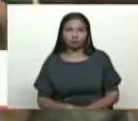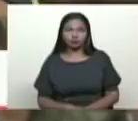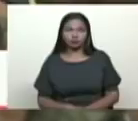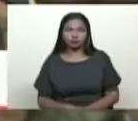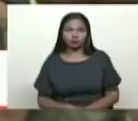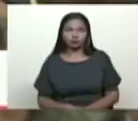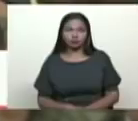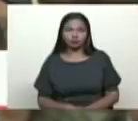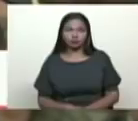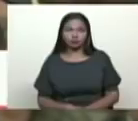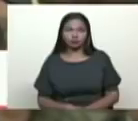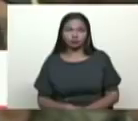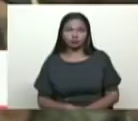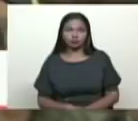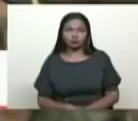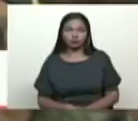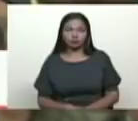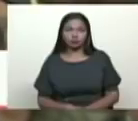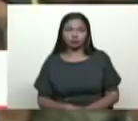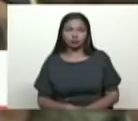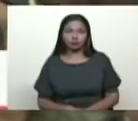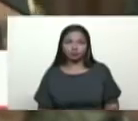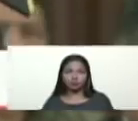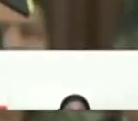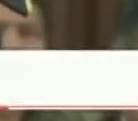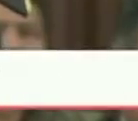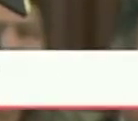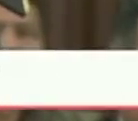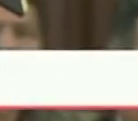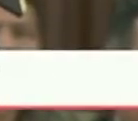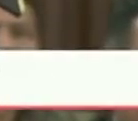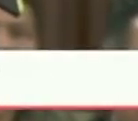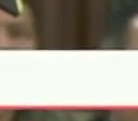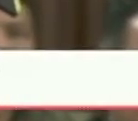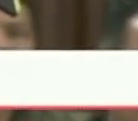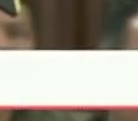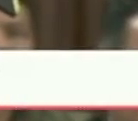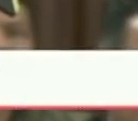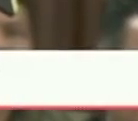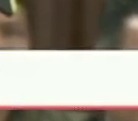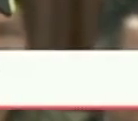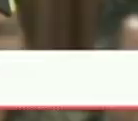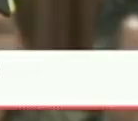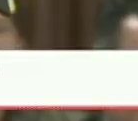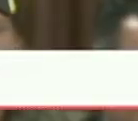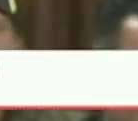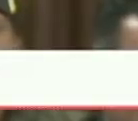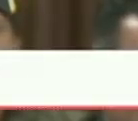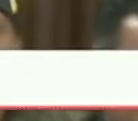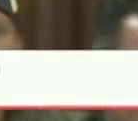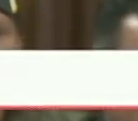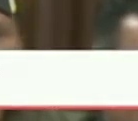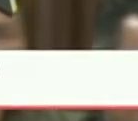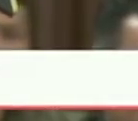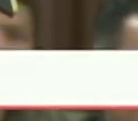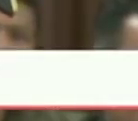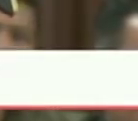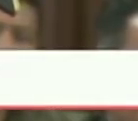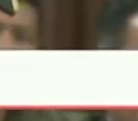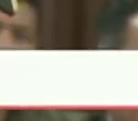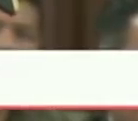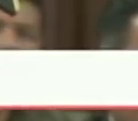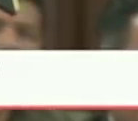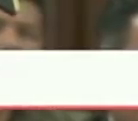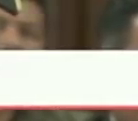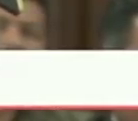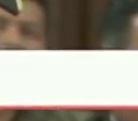hemos sentido en casa, nos hemos sentido apapachados, como nosotros decimos, llenos de cariño, de amor, de solidaridad. Y qué